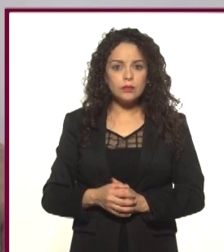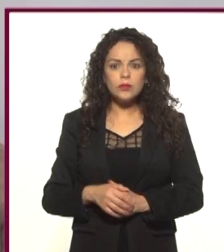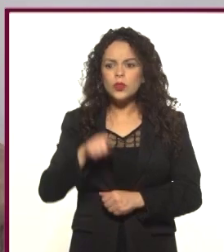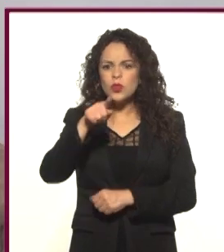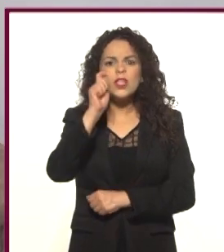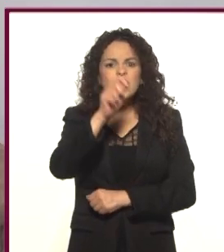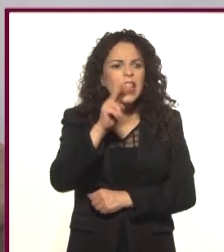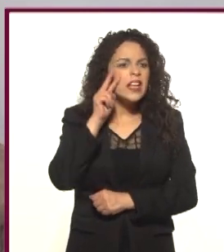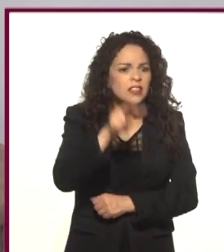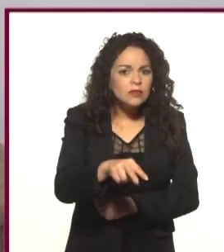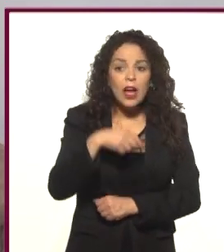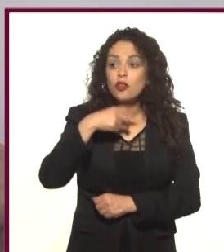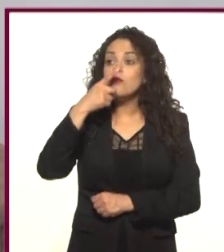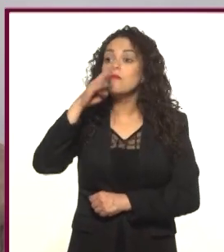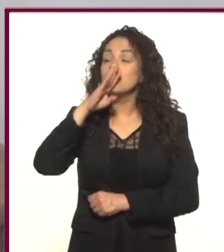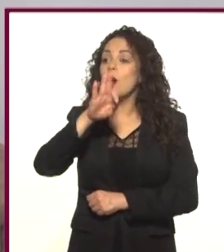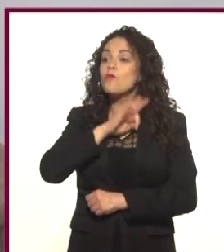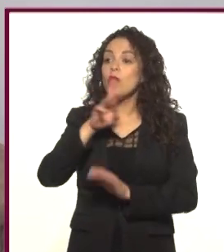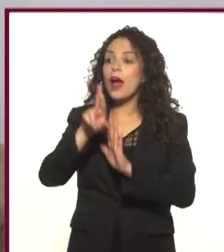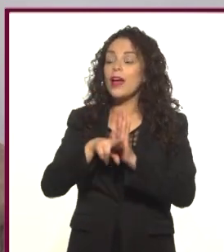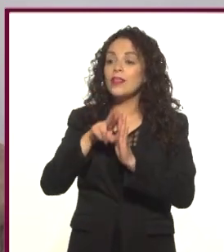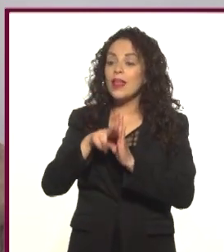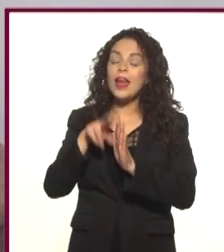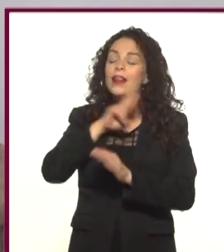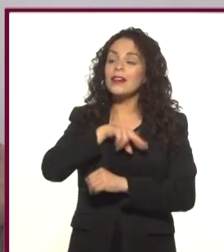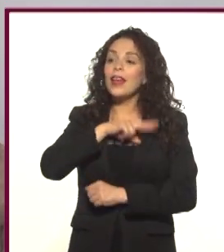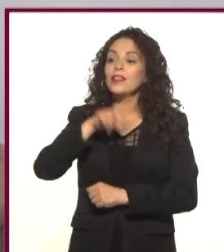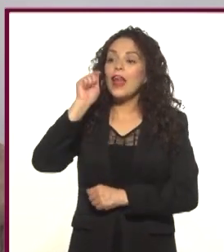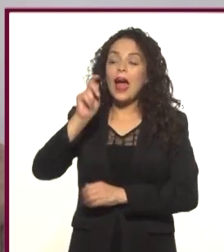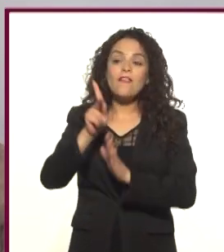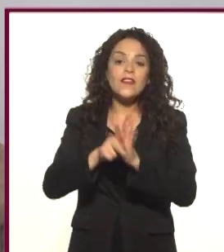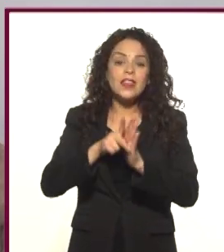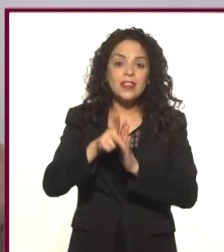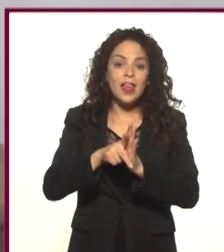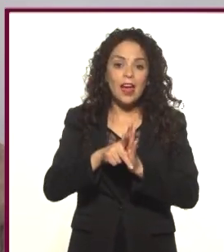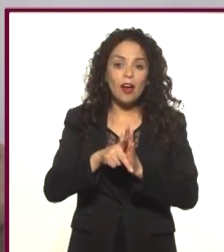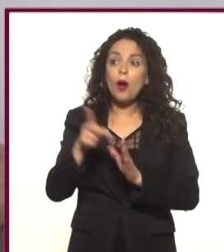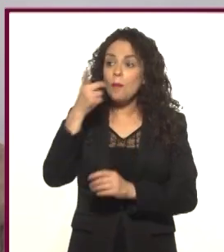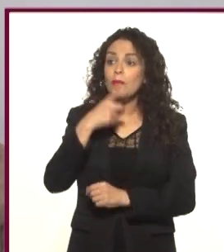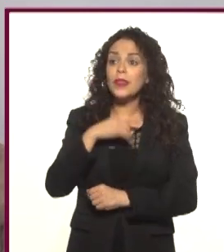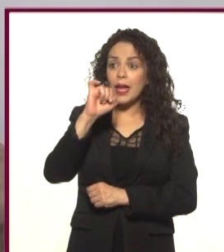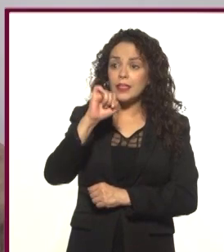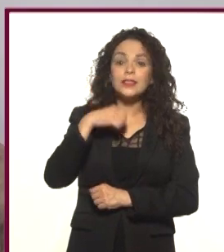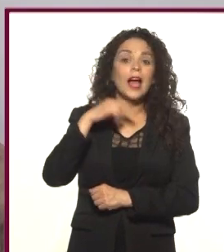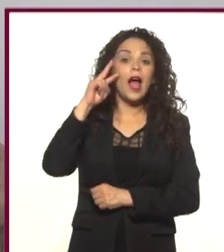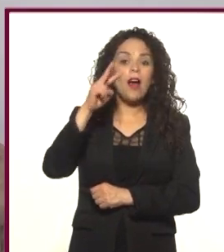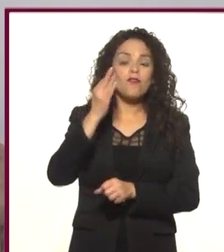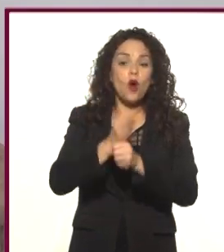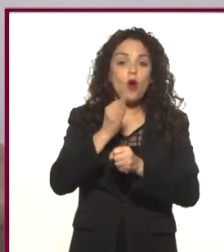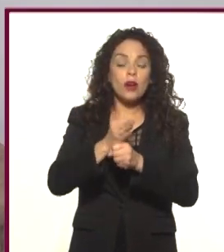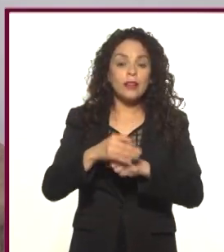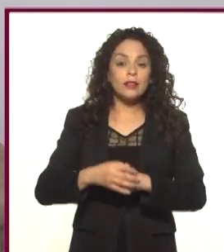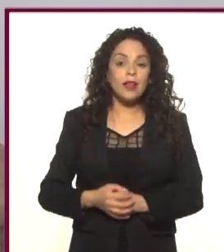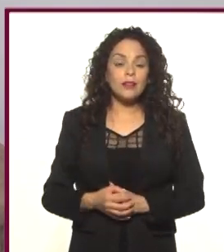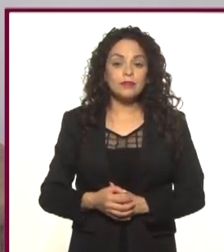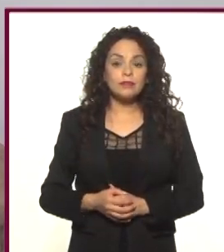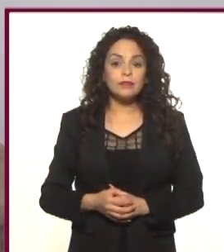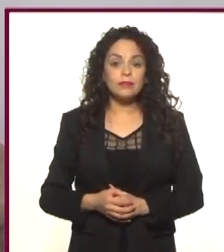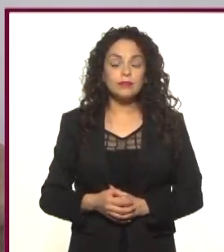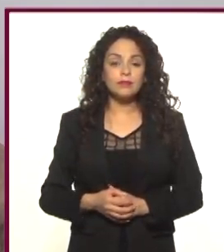Le dije a mamá que si podíamos rentar la nueva versión de la Liga de la Justicia y me dijo que sí. Vente, acaba de empezar. A ver.